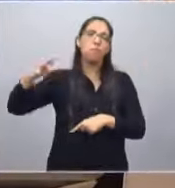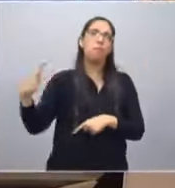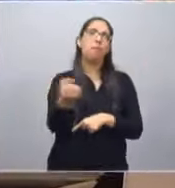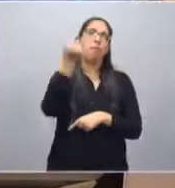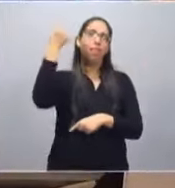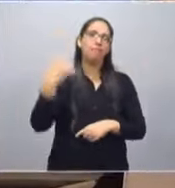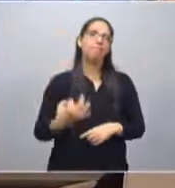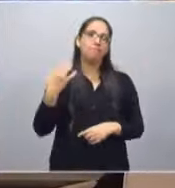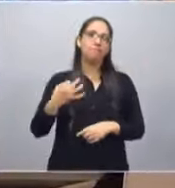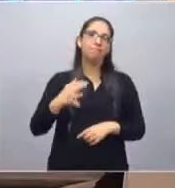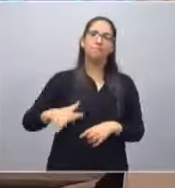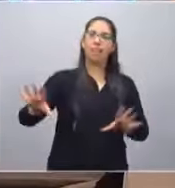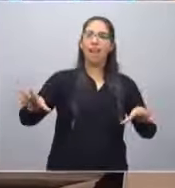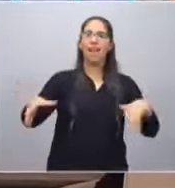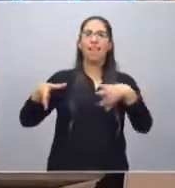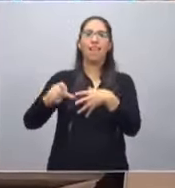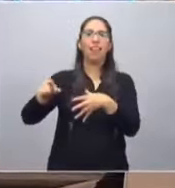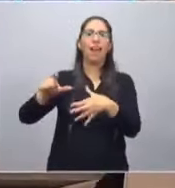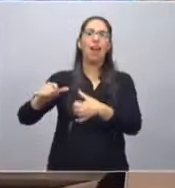de Lomas de